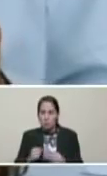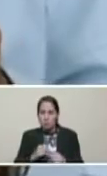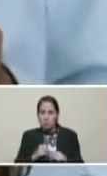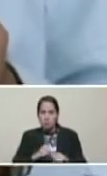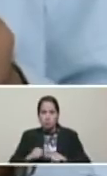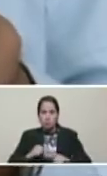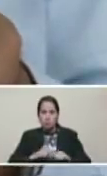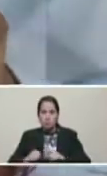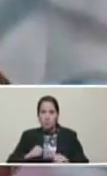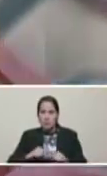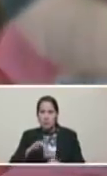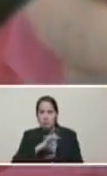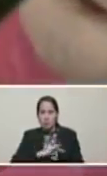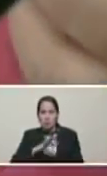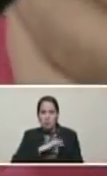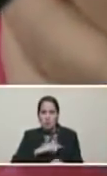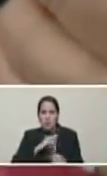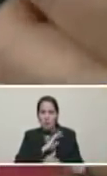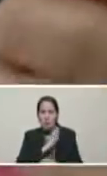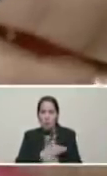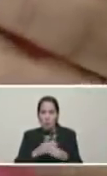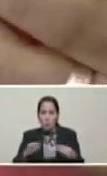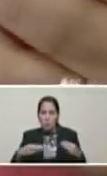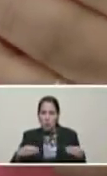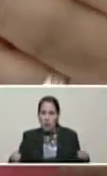sociales populares colectivos